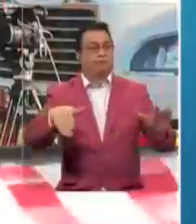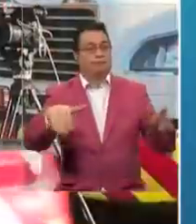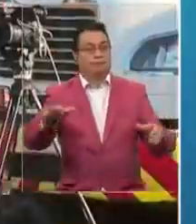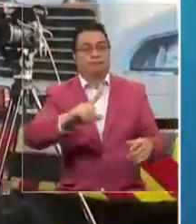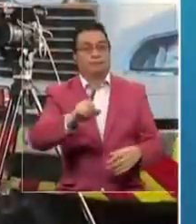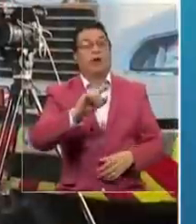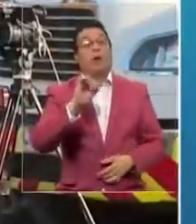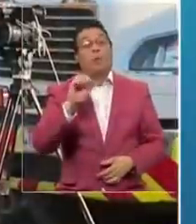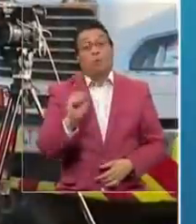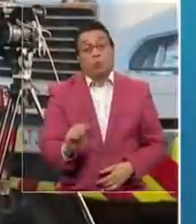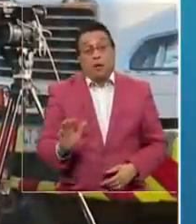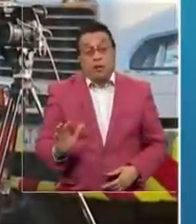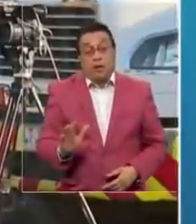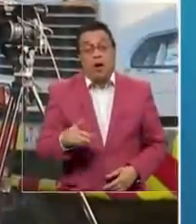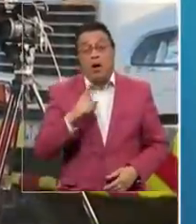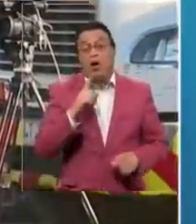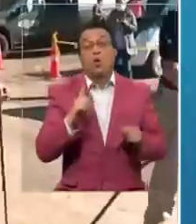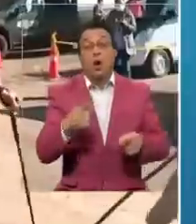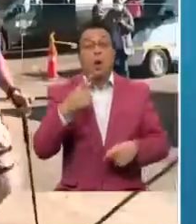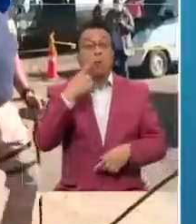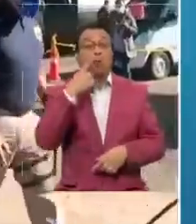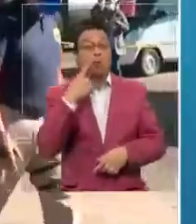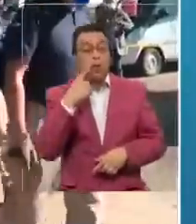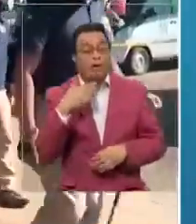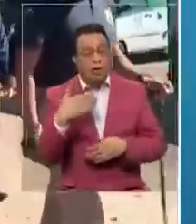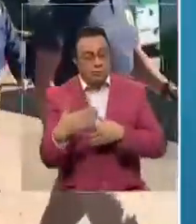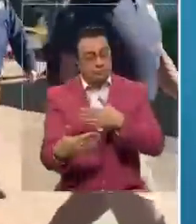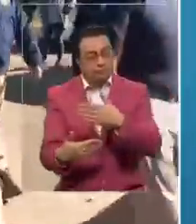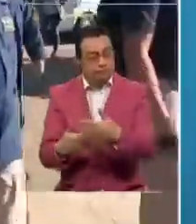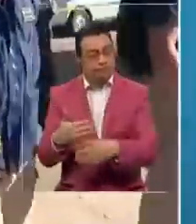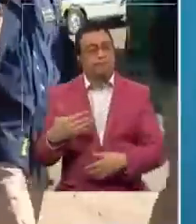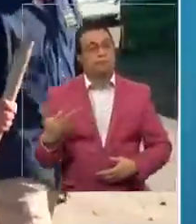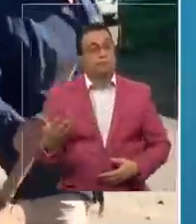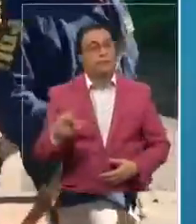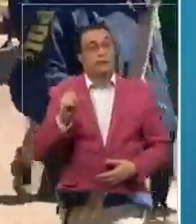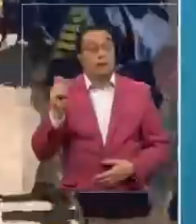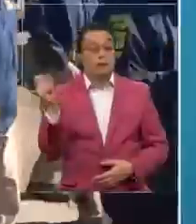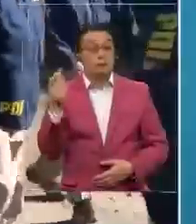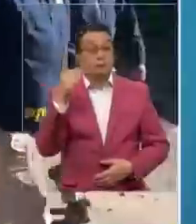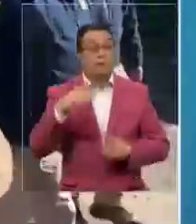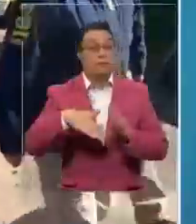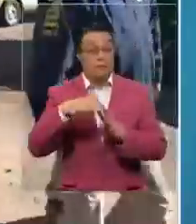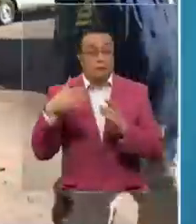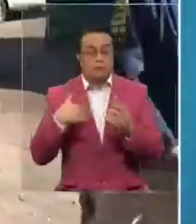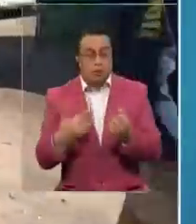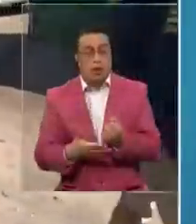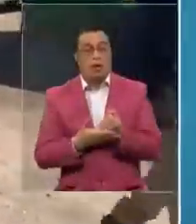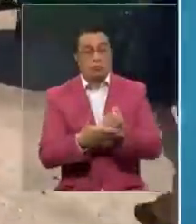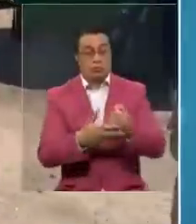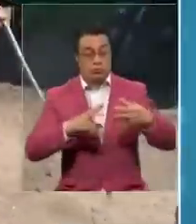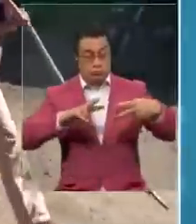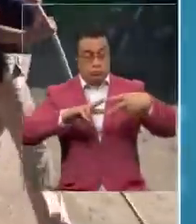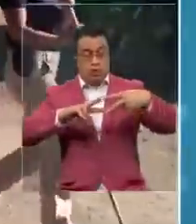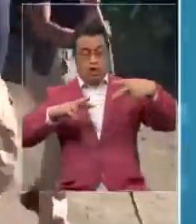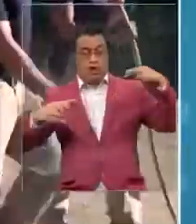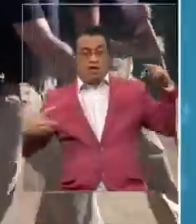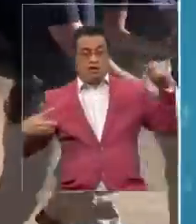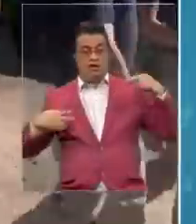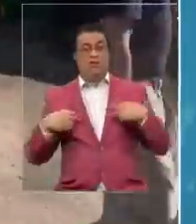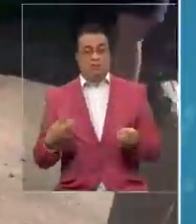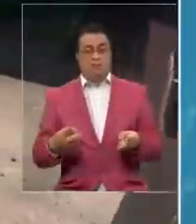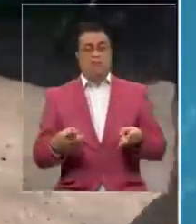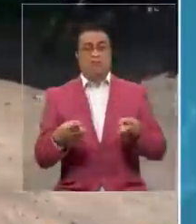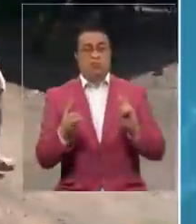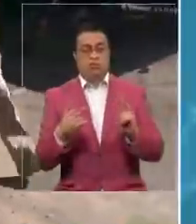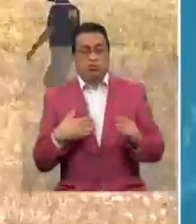de así se tratara. De todas formas, hay pruebas que se tienen que desarrollar, principalmente la que él va a aportar, dice, una prueba de ADN,